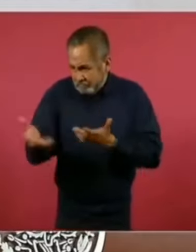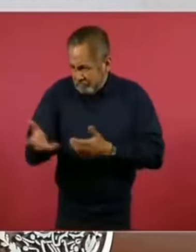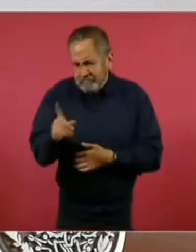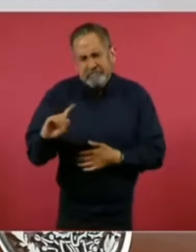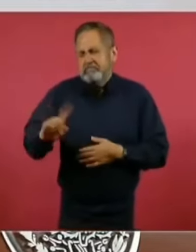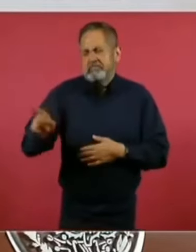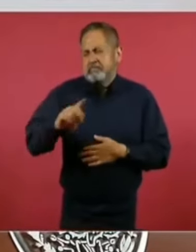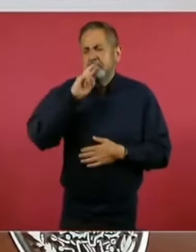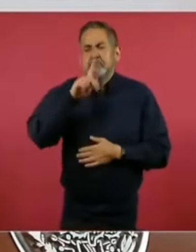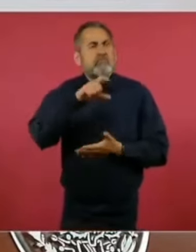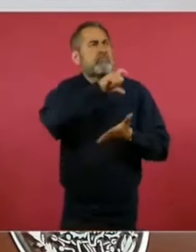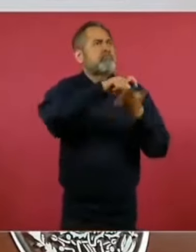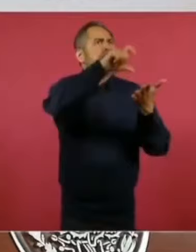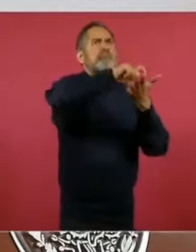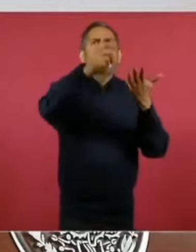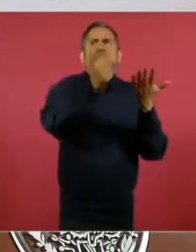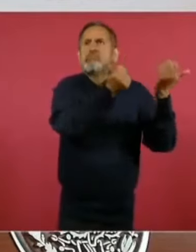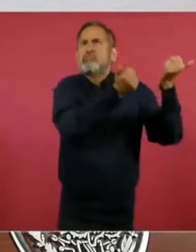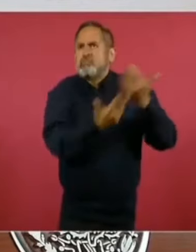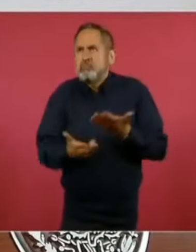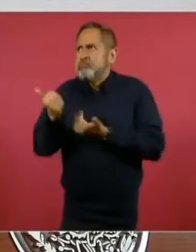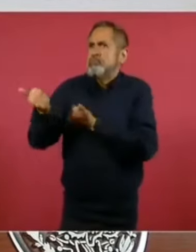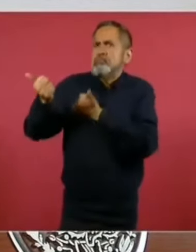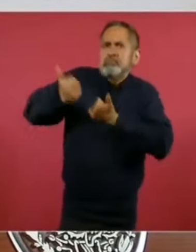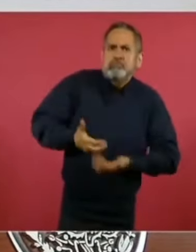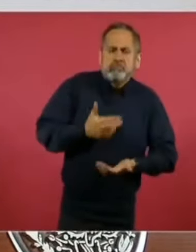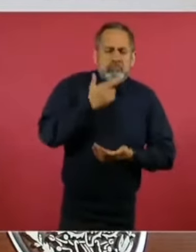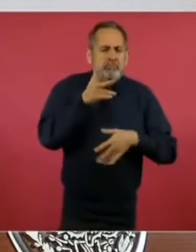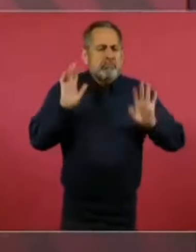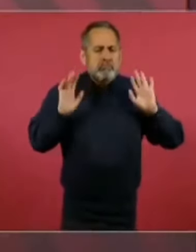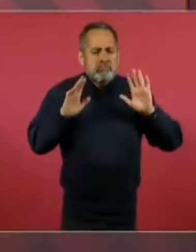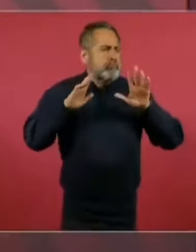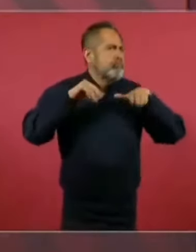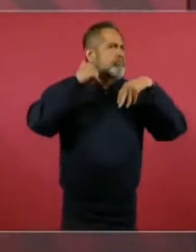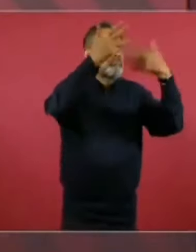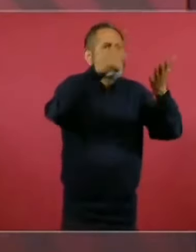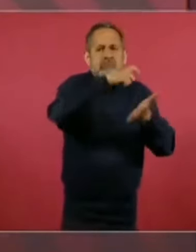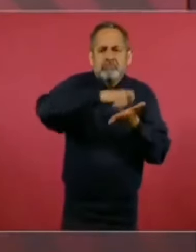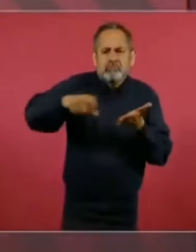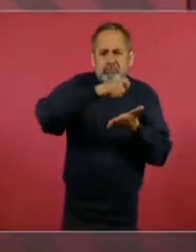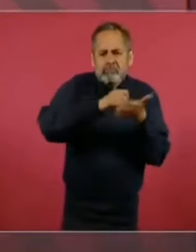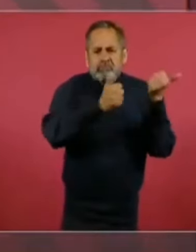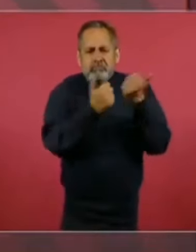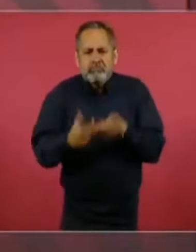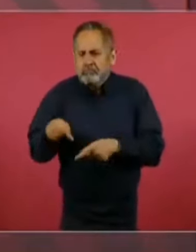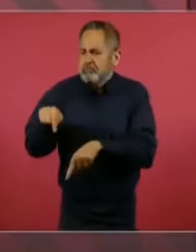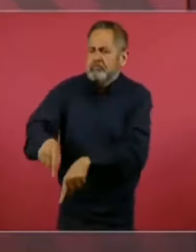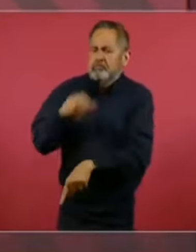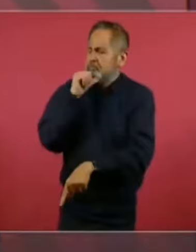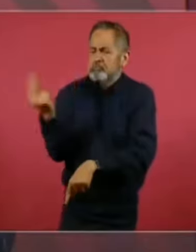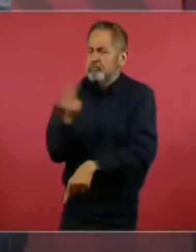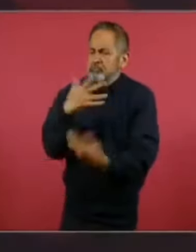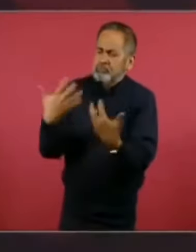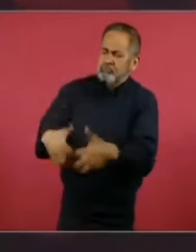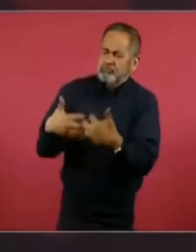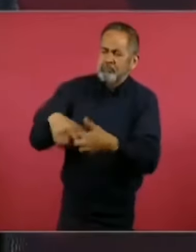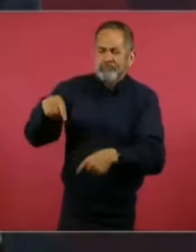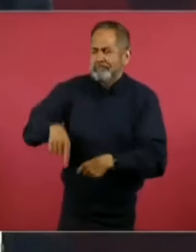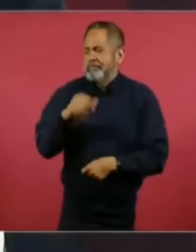mundo globalizado, decían, sí, se podía comprar afuera lo que se necesitara y que no